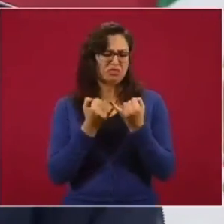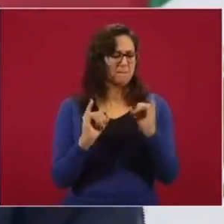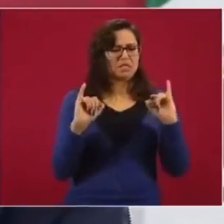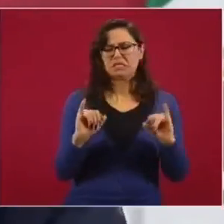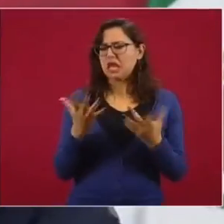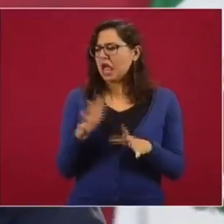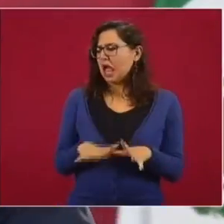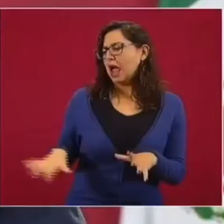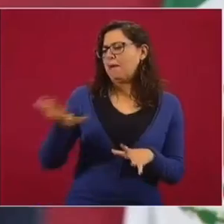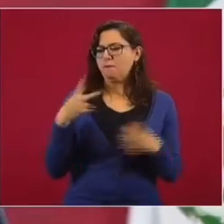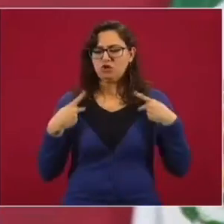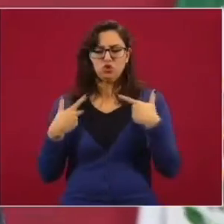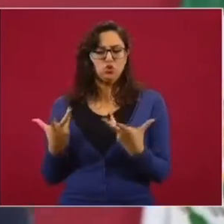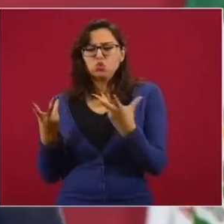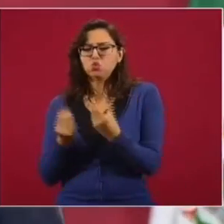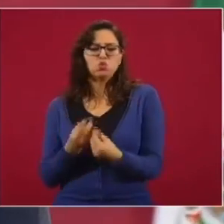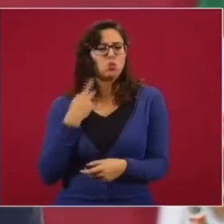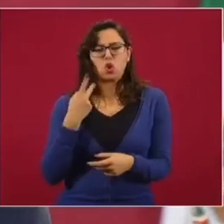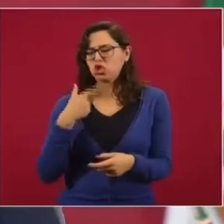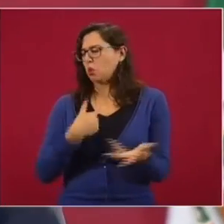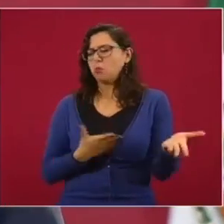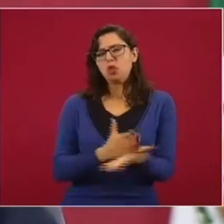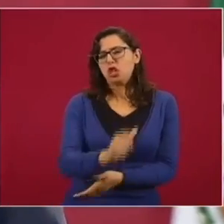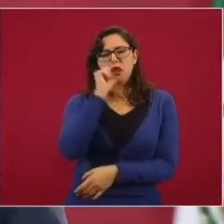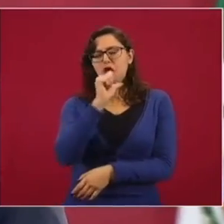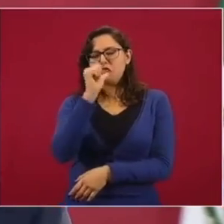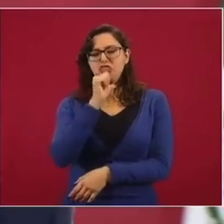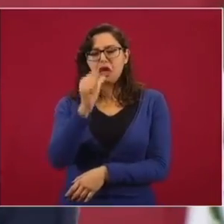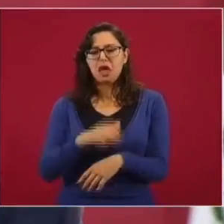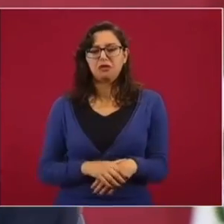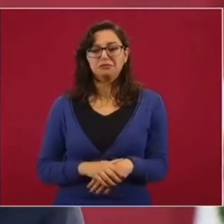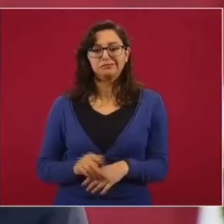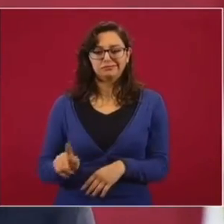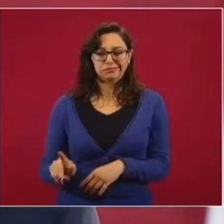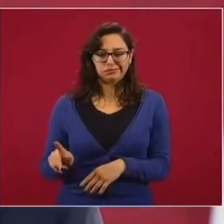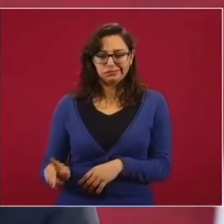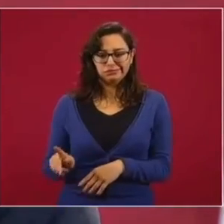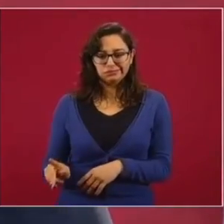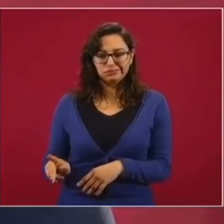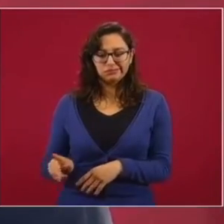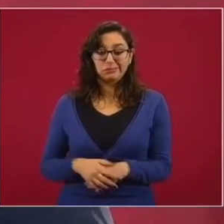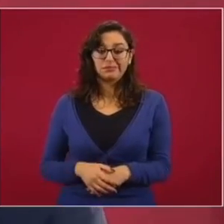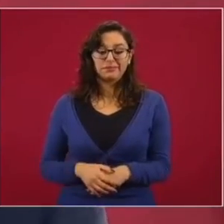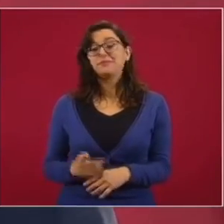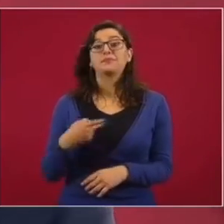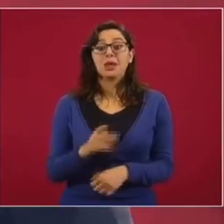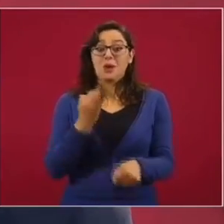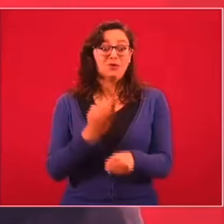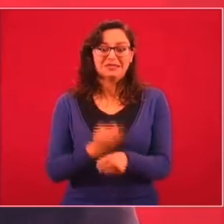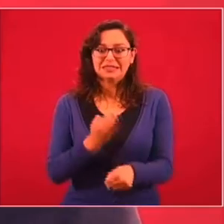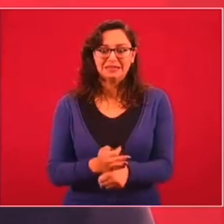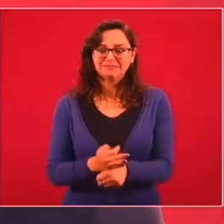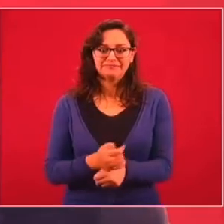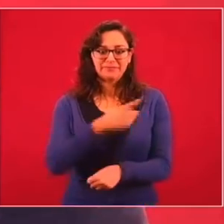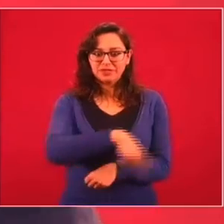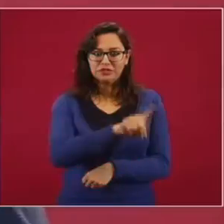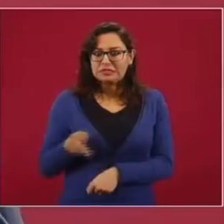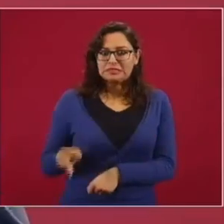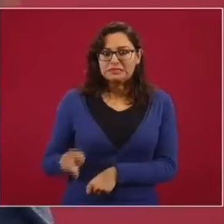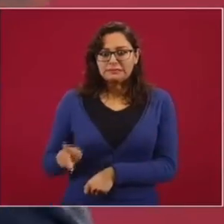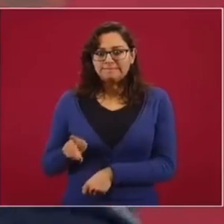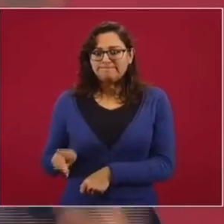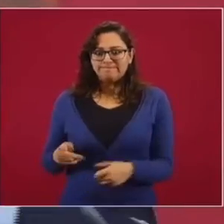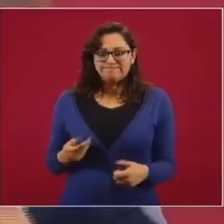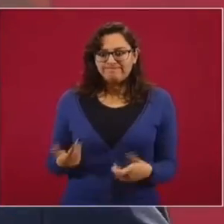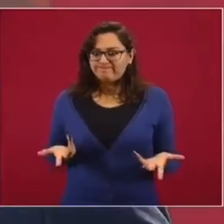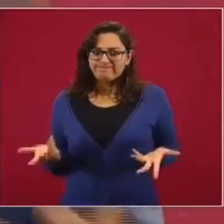pertenecen a la sociedad civil. Ellos no se involucran. Son equidistantes. Pero ahora ya no. Es tanta la desesperación